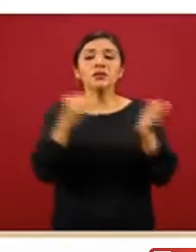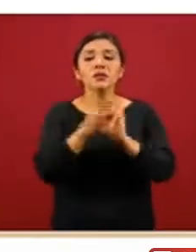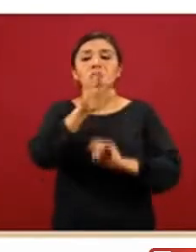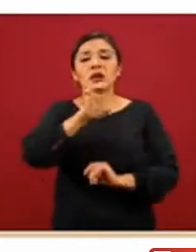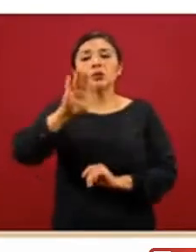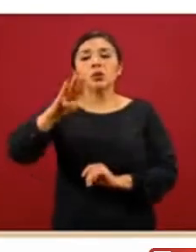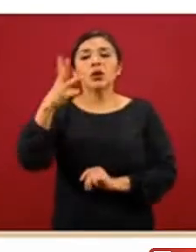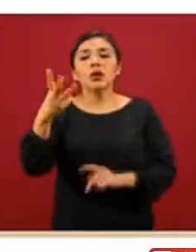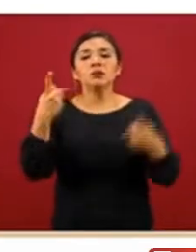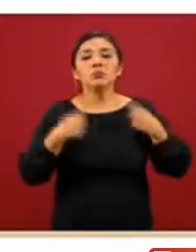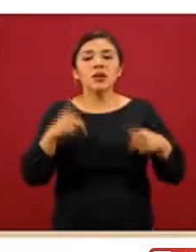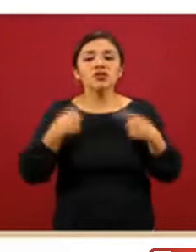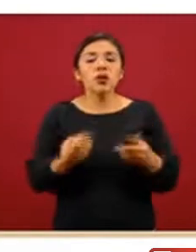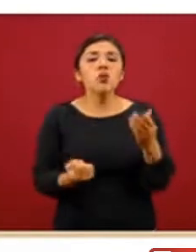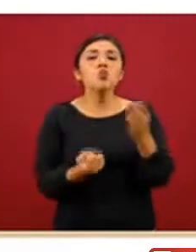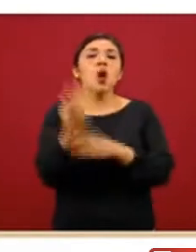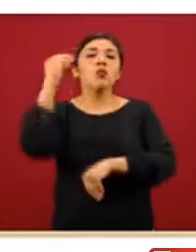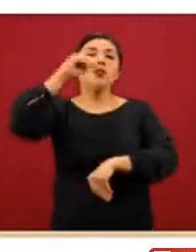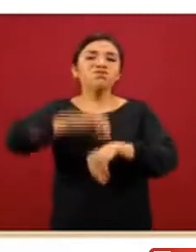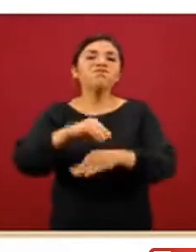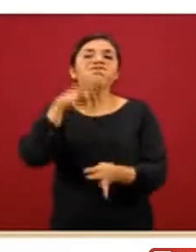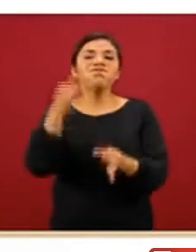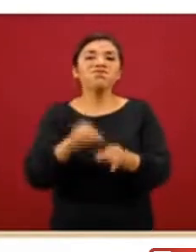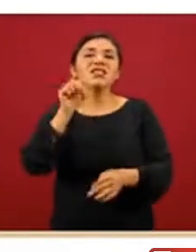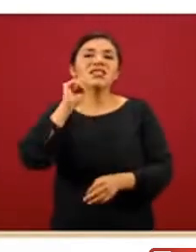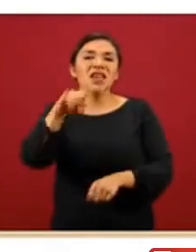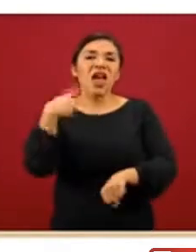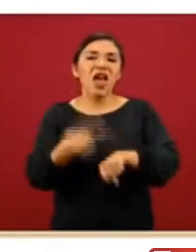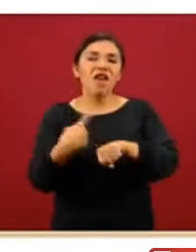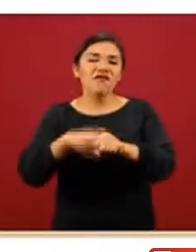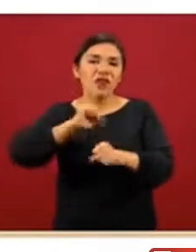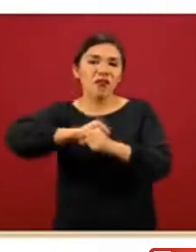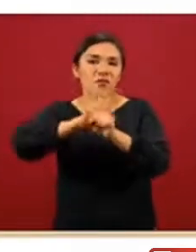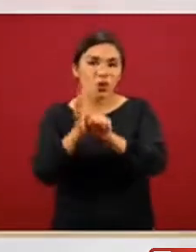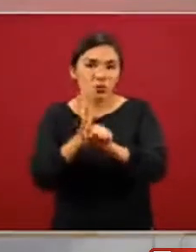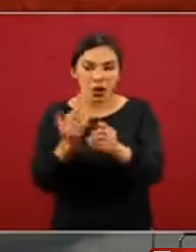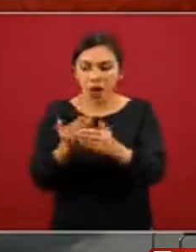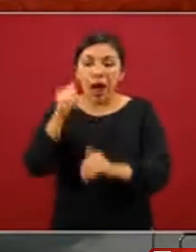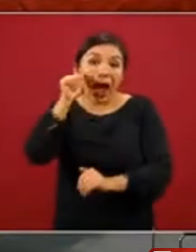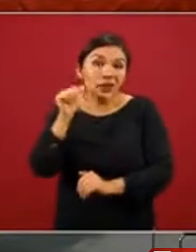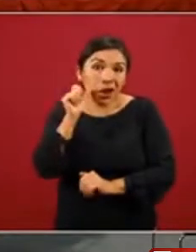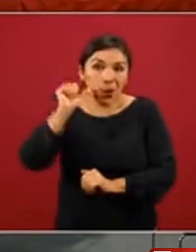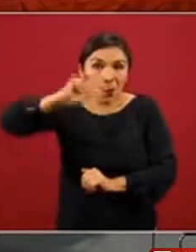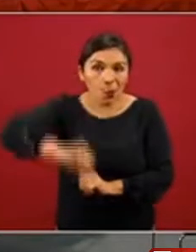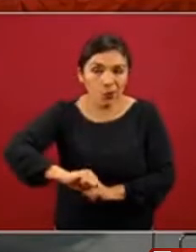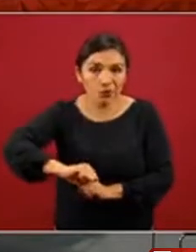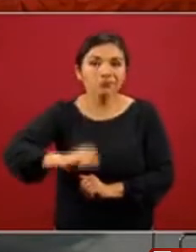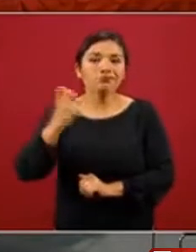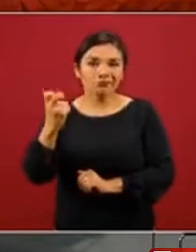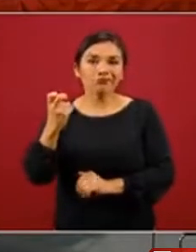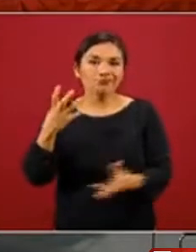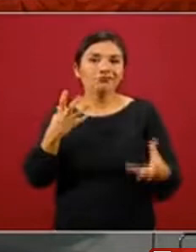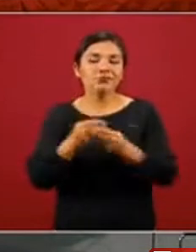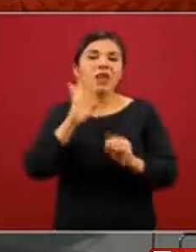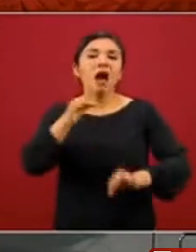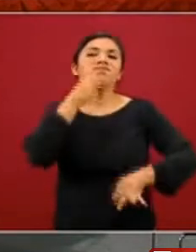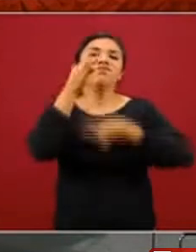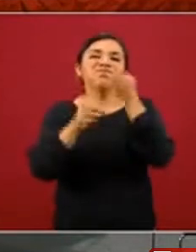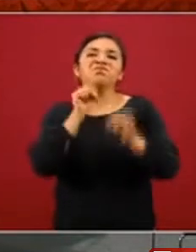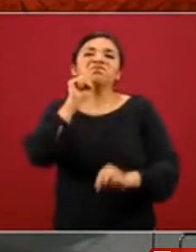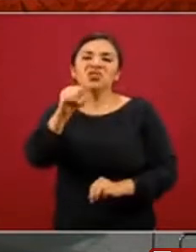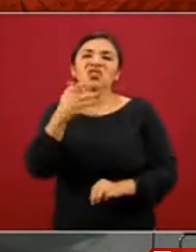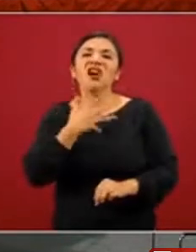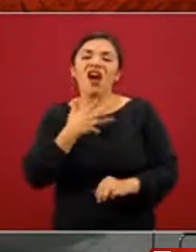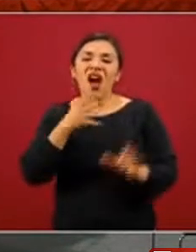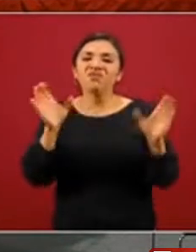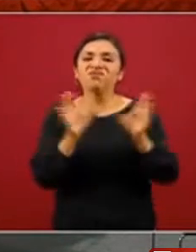3.593 casos nuevos en las últimas 24 horas. Son casos que se confirmaron o se